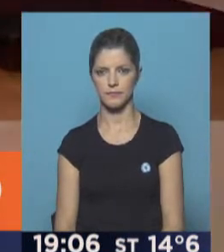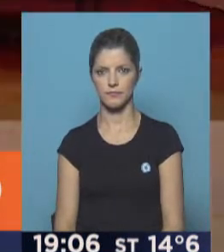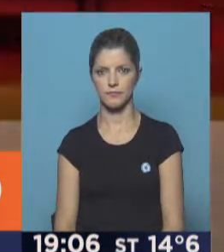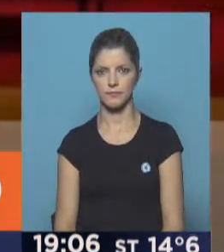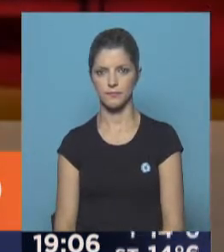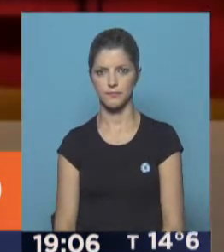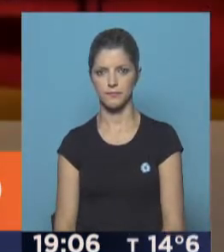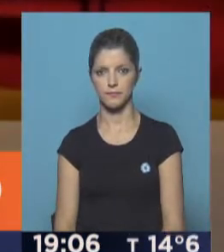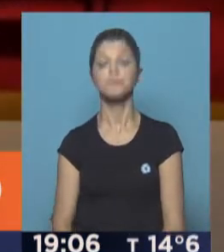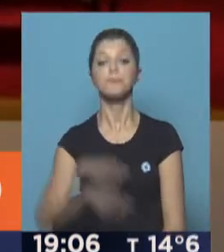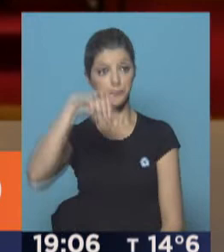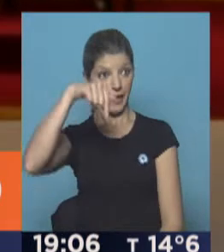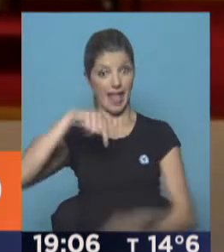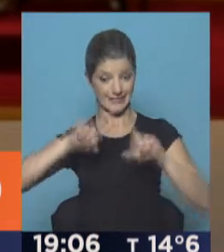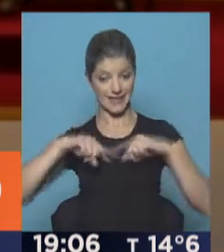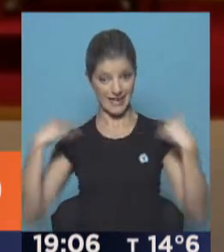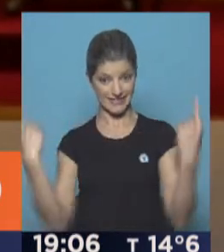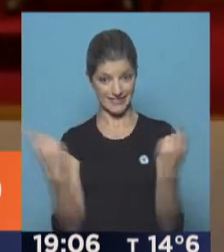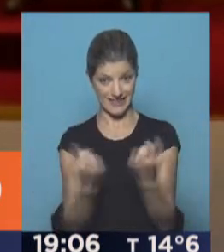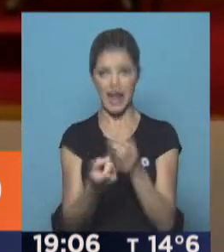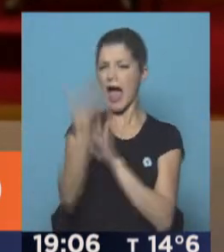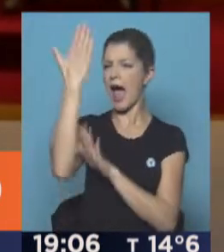Esta es la sala donde sesionó el Congreso,